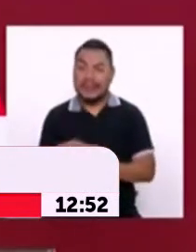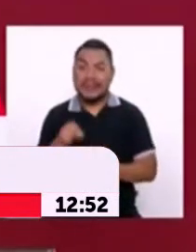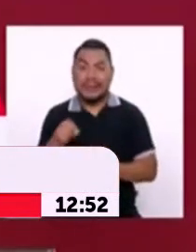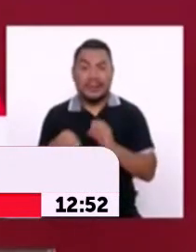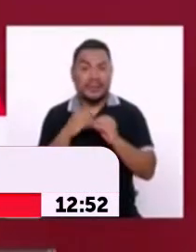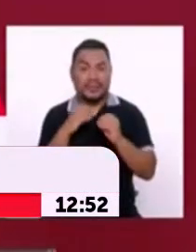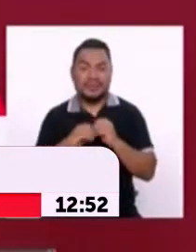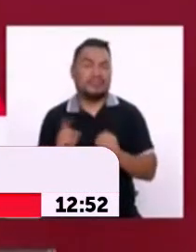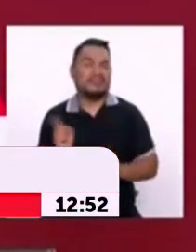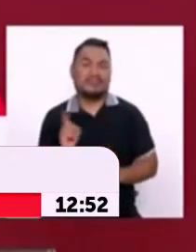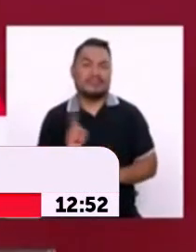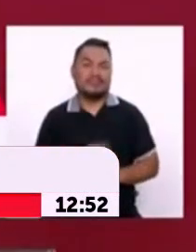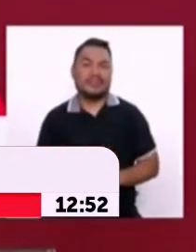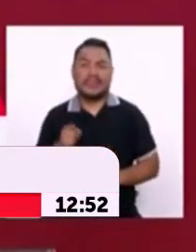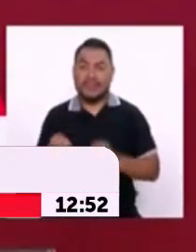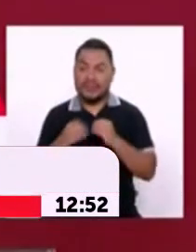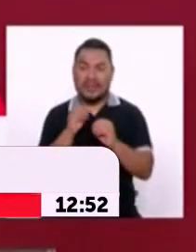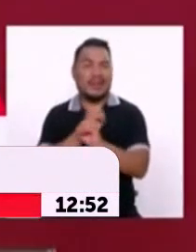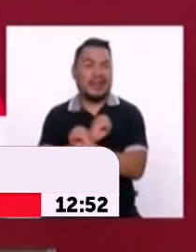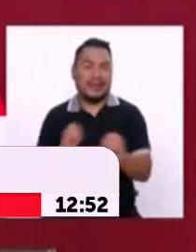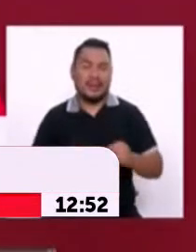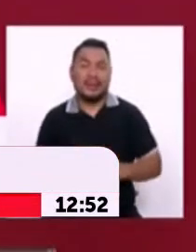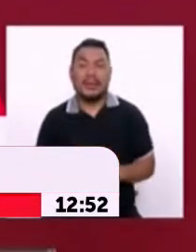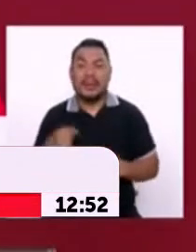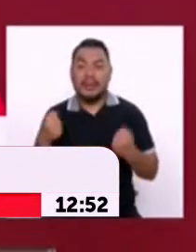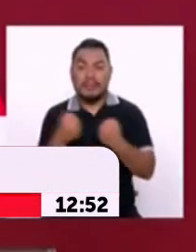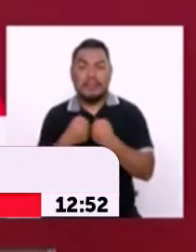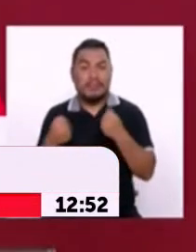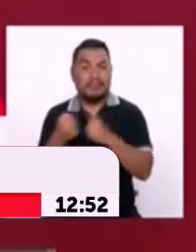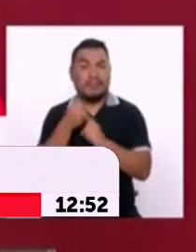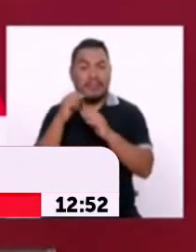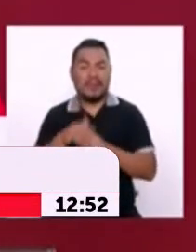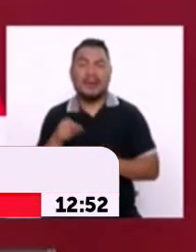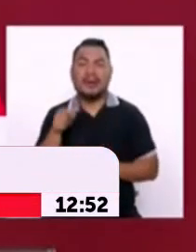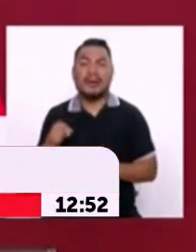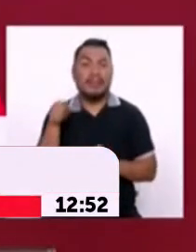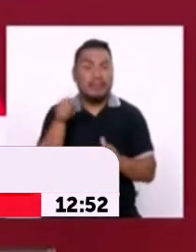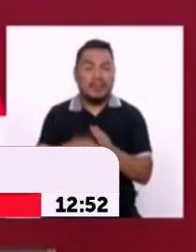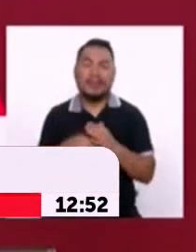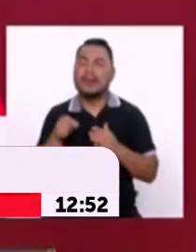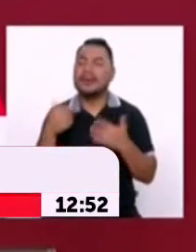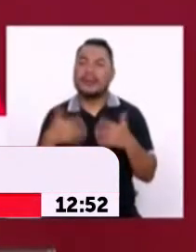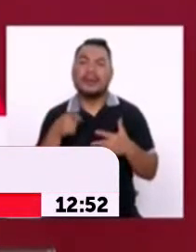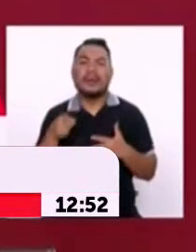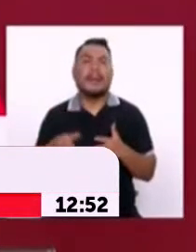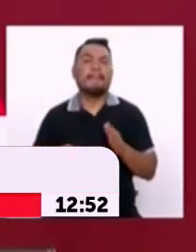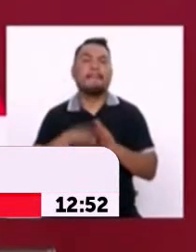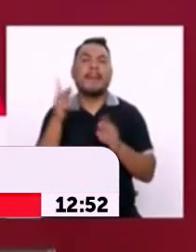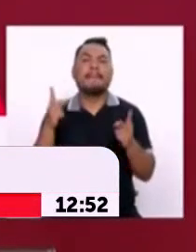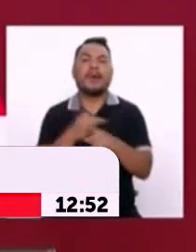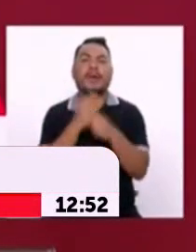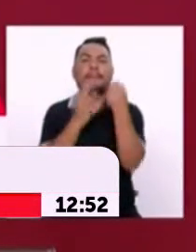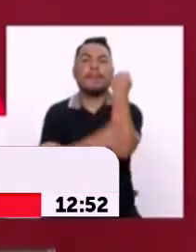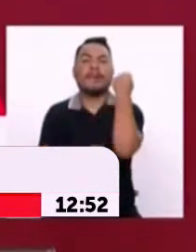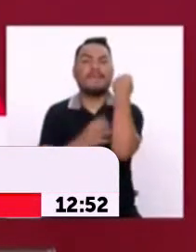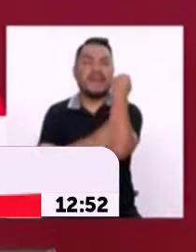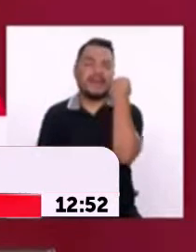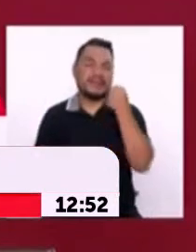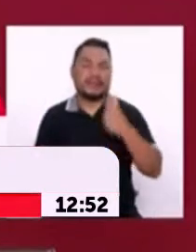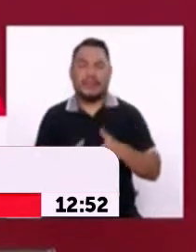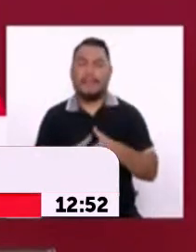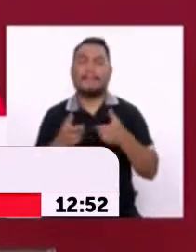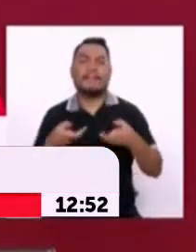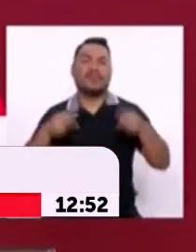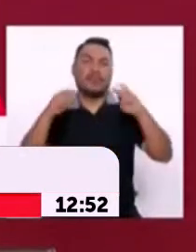nada. La violencia produce muerte y pobreza. Y eso no quiere el Perú. Por